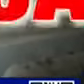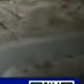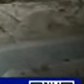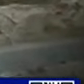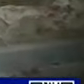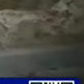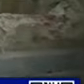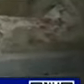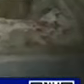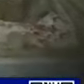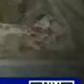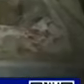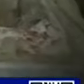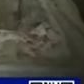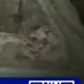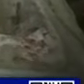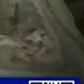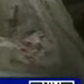¿Usted qué festejará?